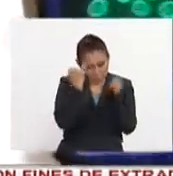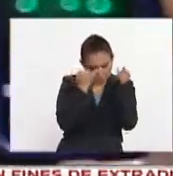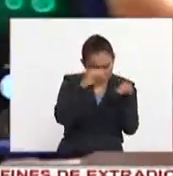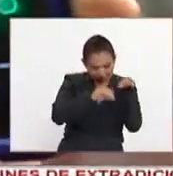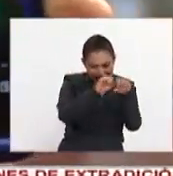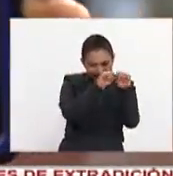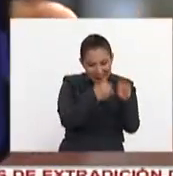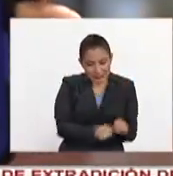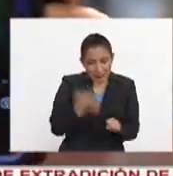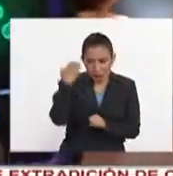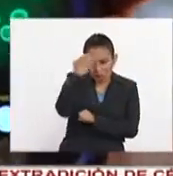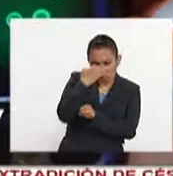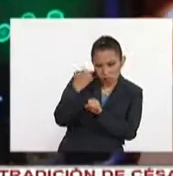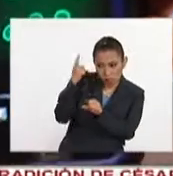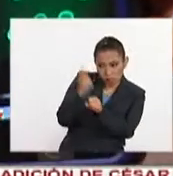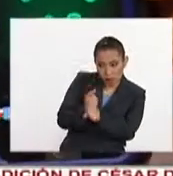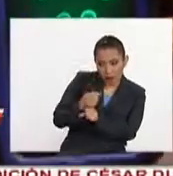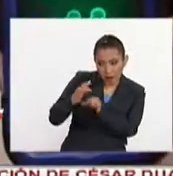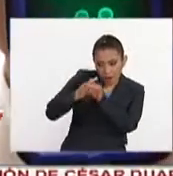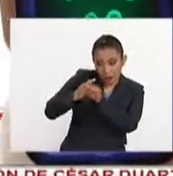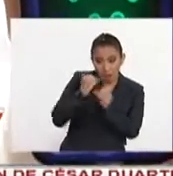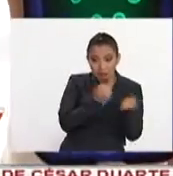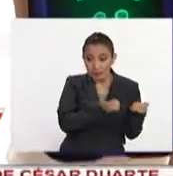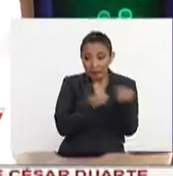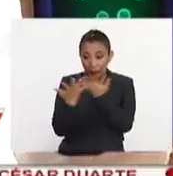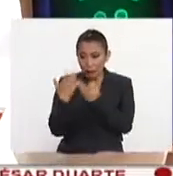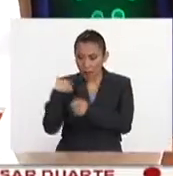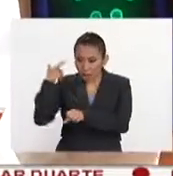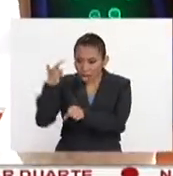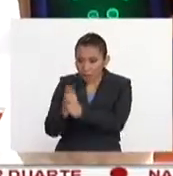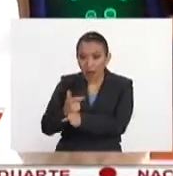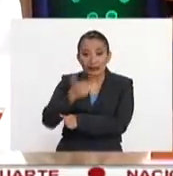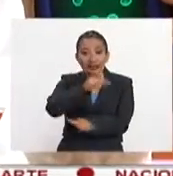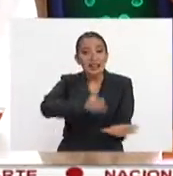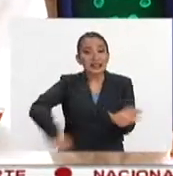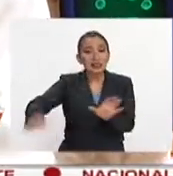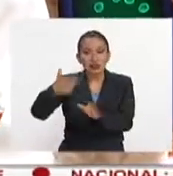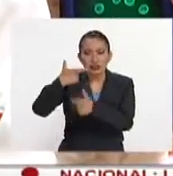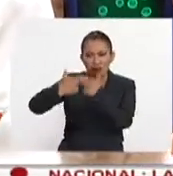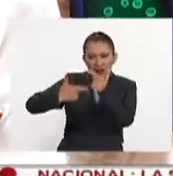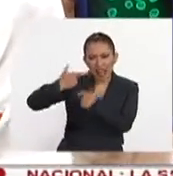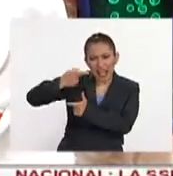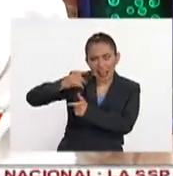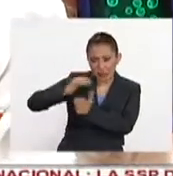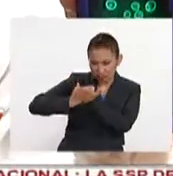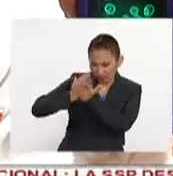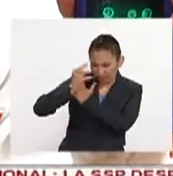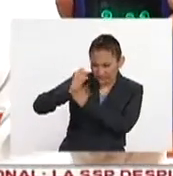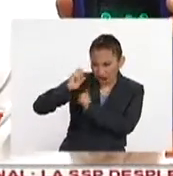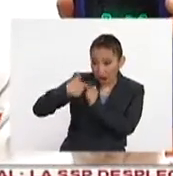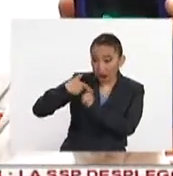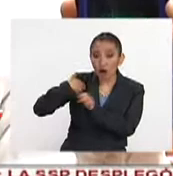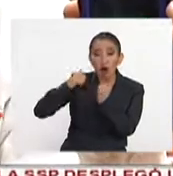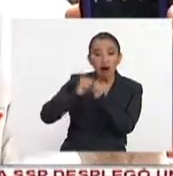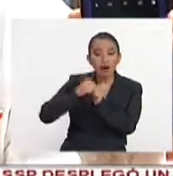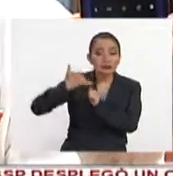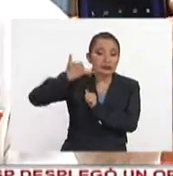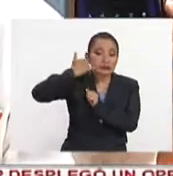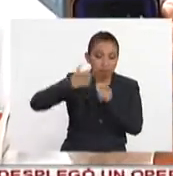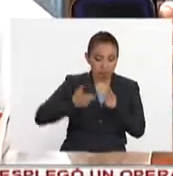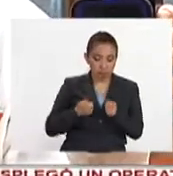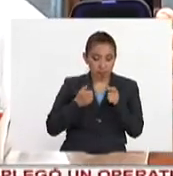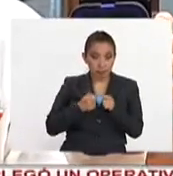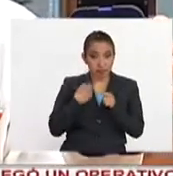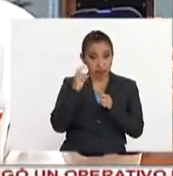un sistema de diagnóstico molecular portátil que puede identificar hasta 600 genes y sus alteraciones a partir de teléfonos